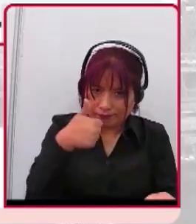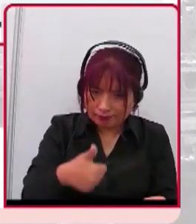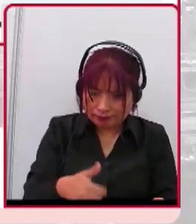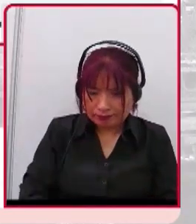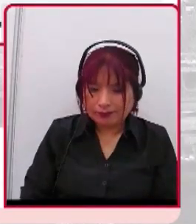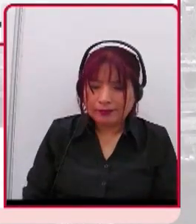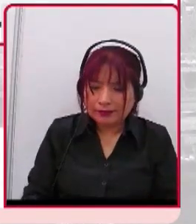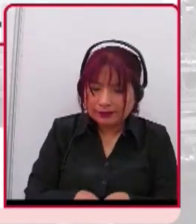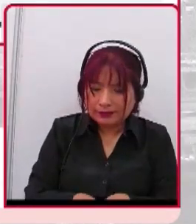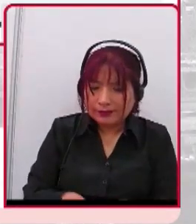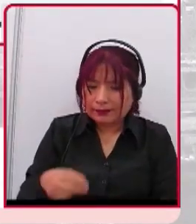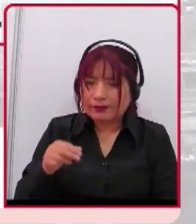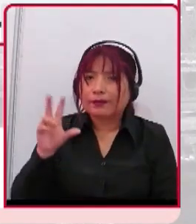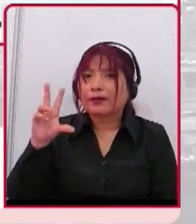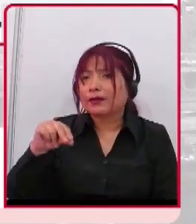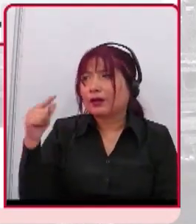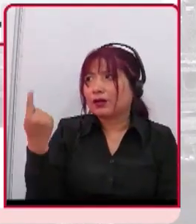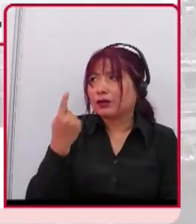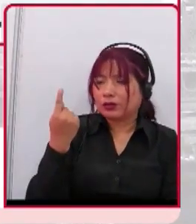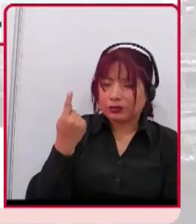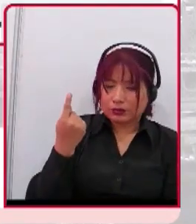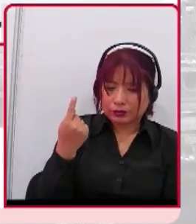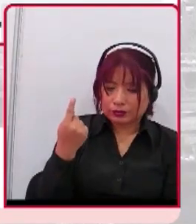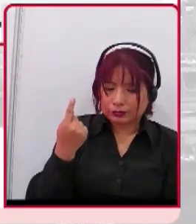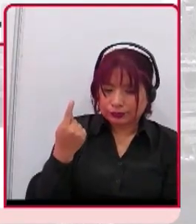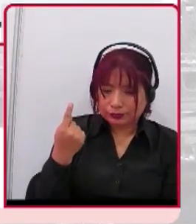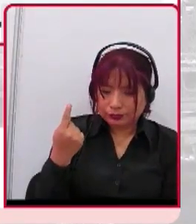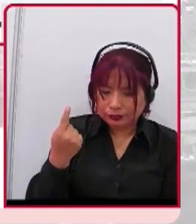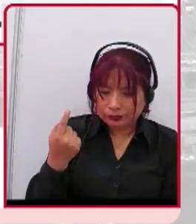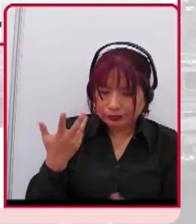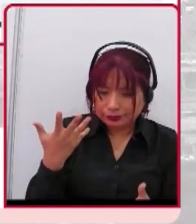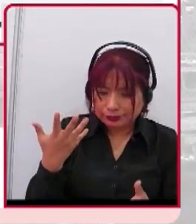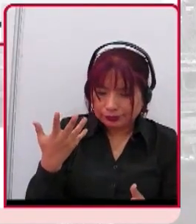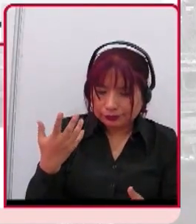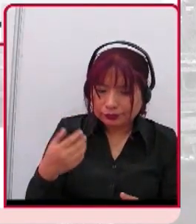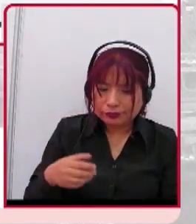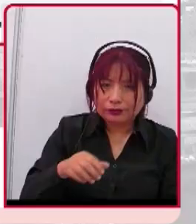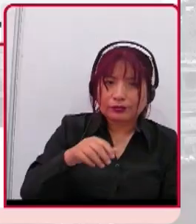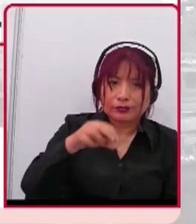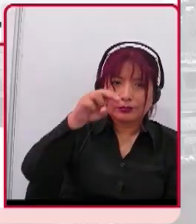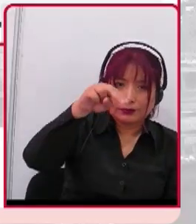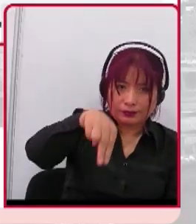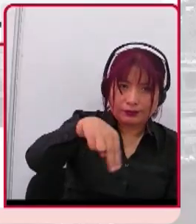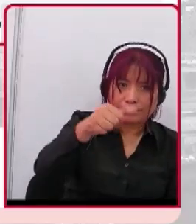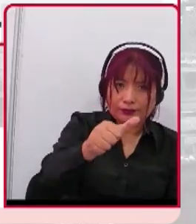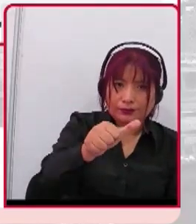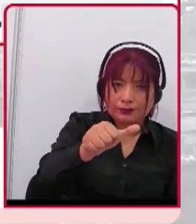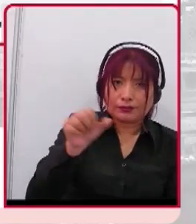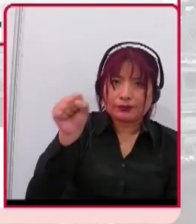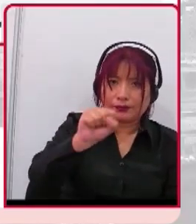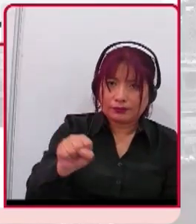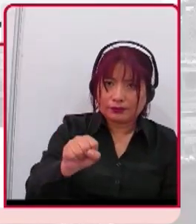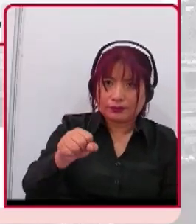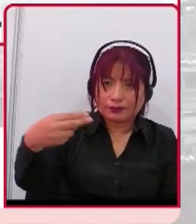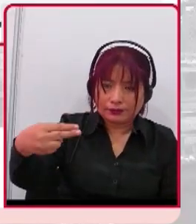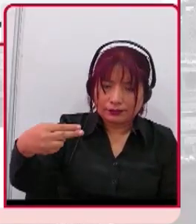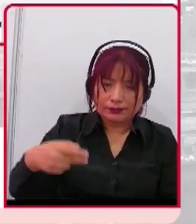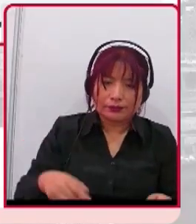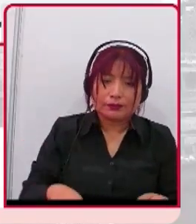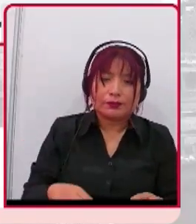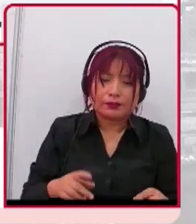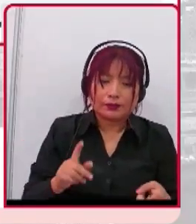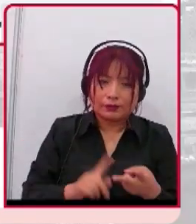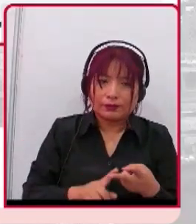no solamente del NaSH, sino perdón, del ácido sulfúrico, sino también del CO2.